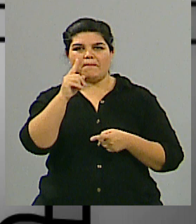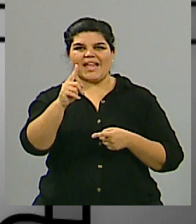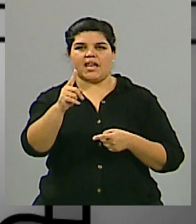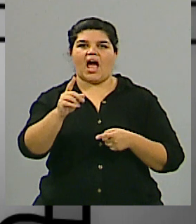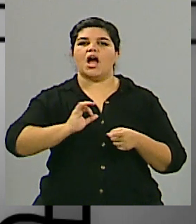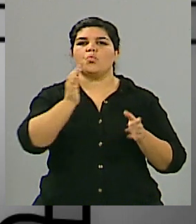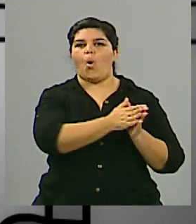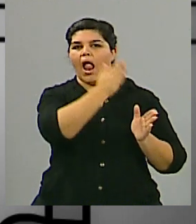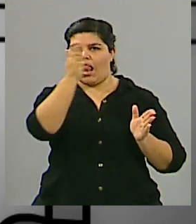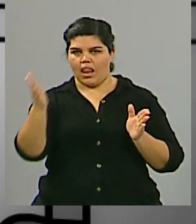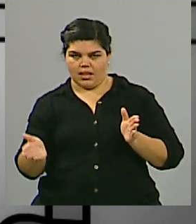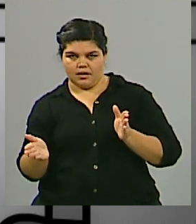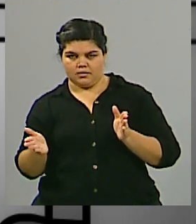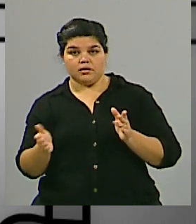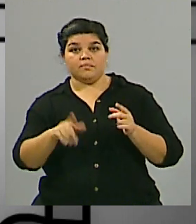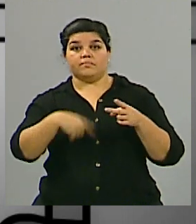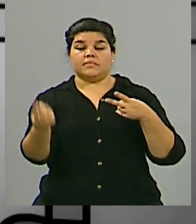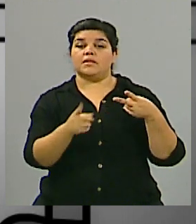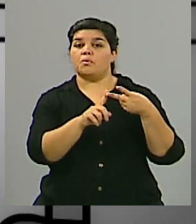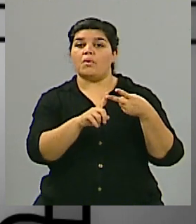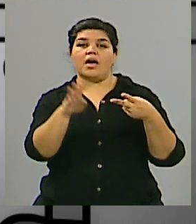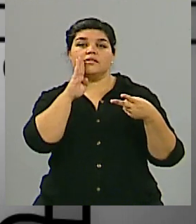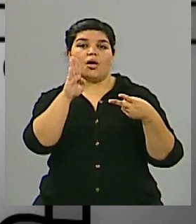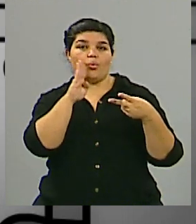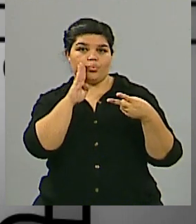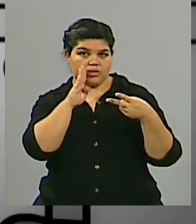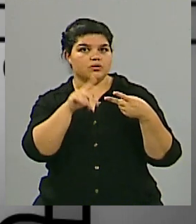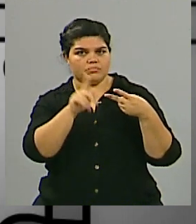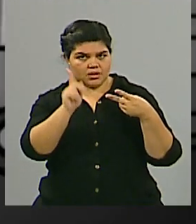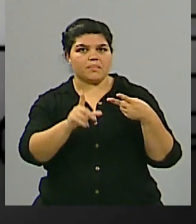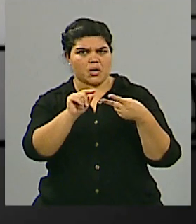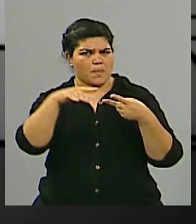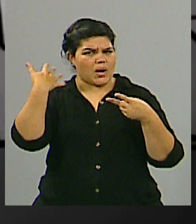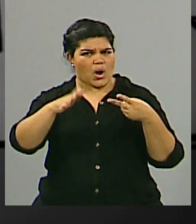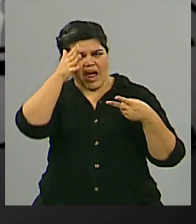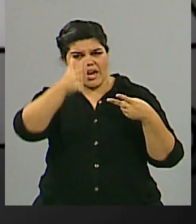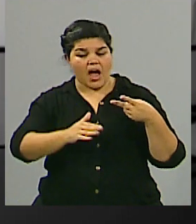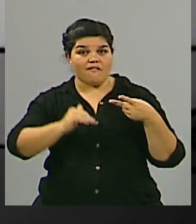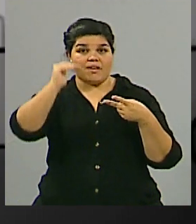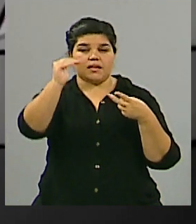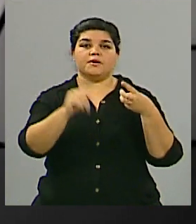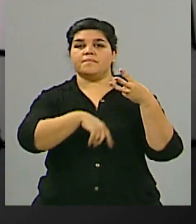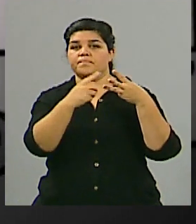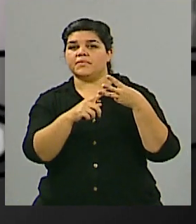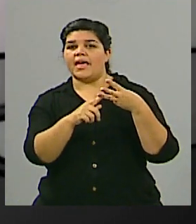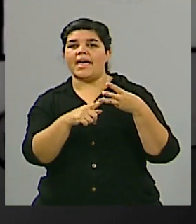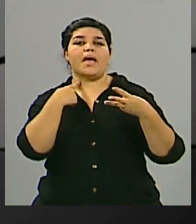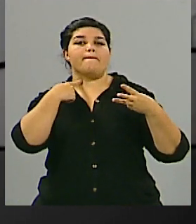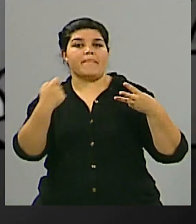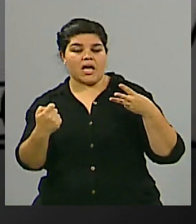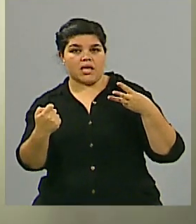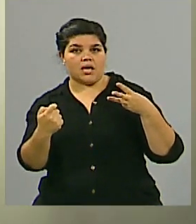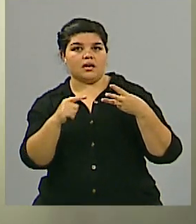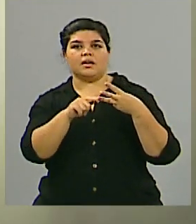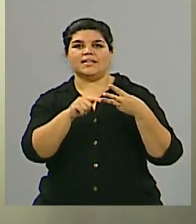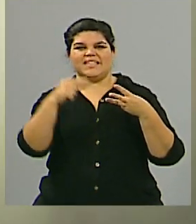cifra altísima. Después está Estados Unidos, que también tiene una cifra alta. Después en el podio lo siguen España, que tiene casi